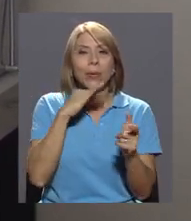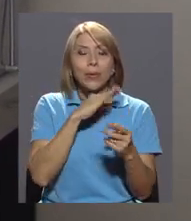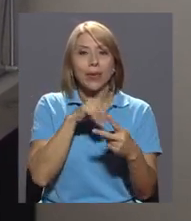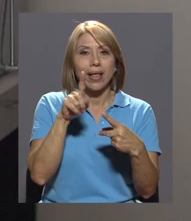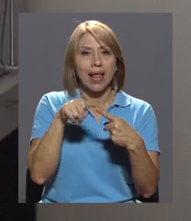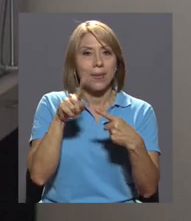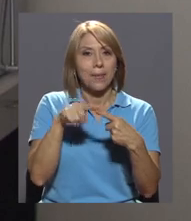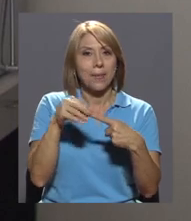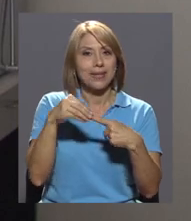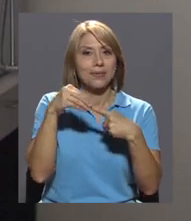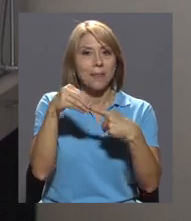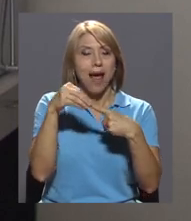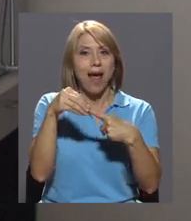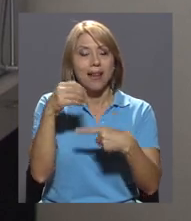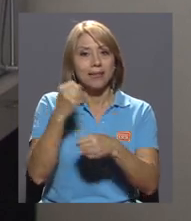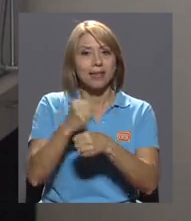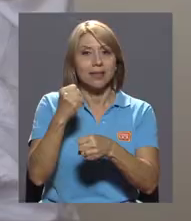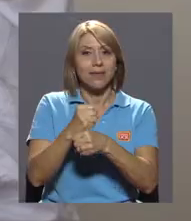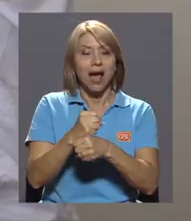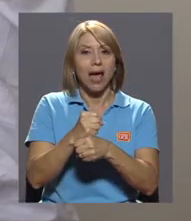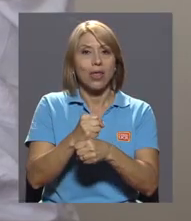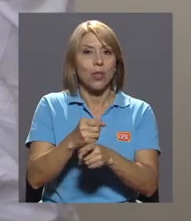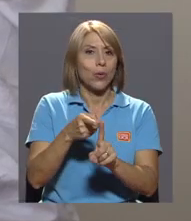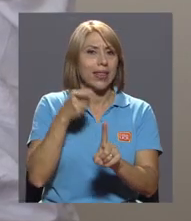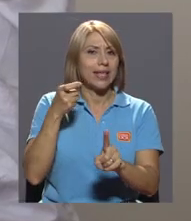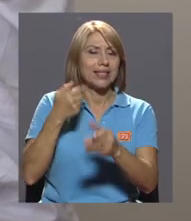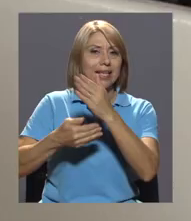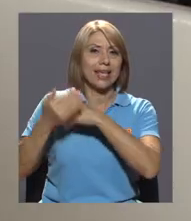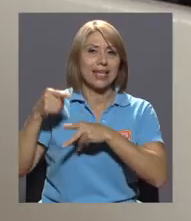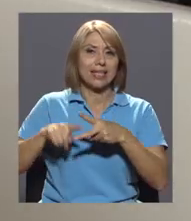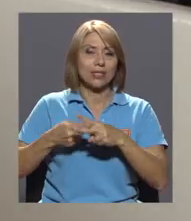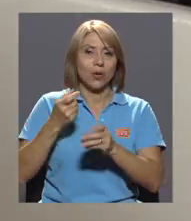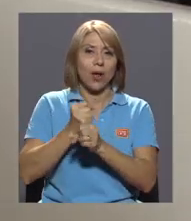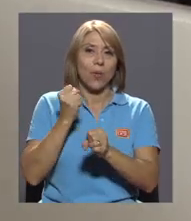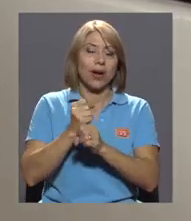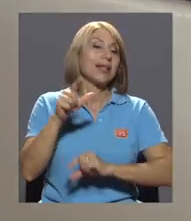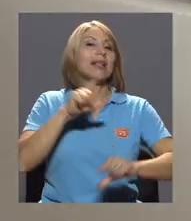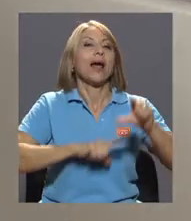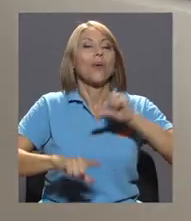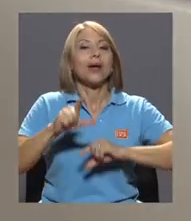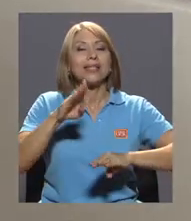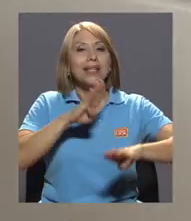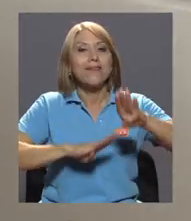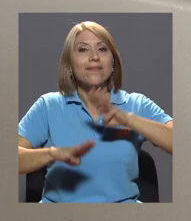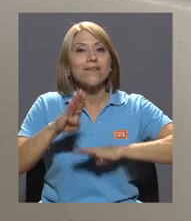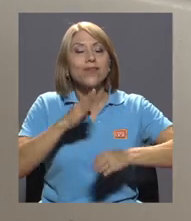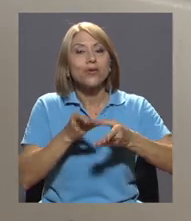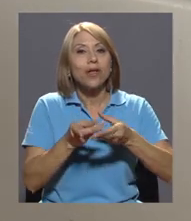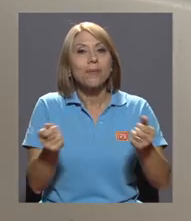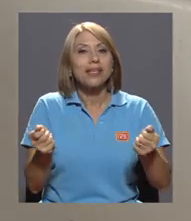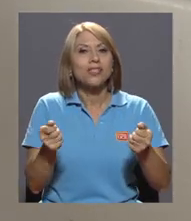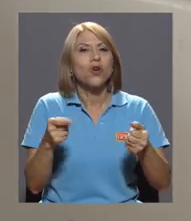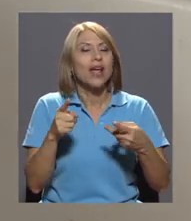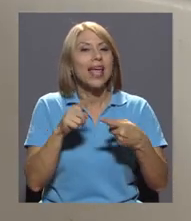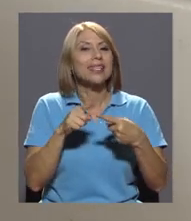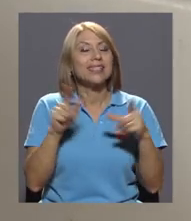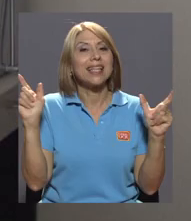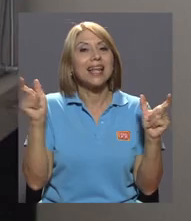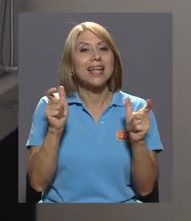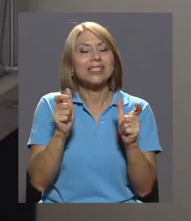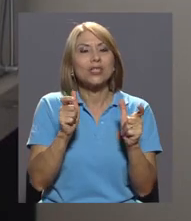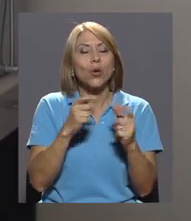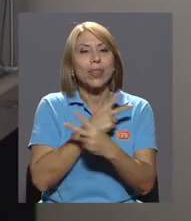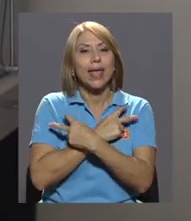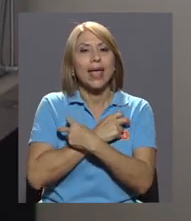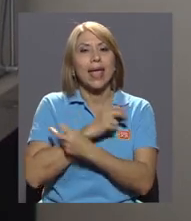línea principal, que es en la que se ha trabajado desde que inició sus labores el laboratorio de biorremediación, es en la degradación de plaguicidas.